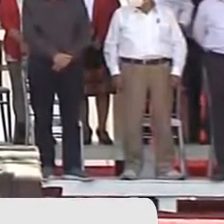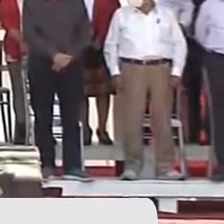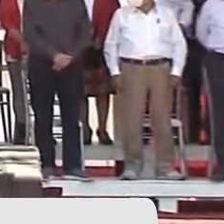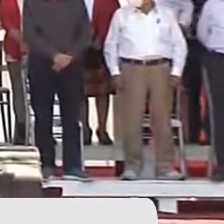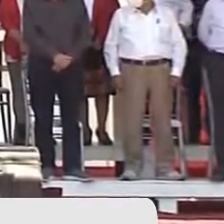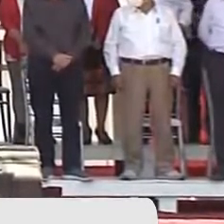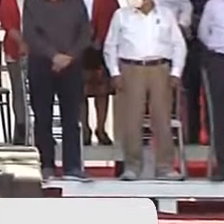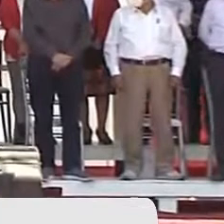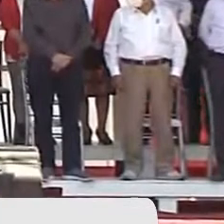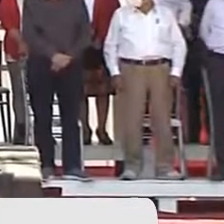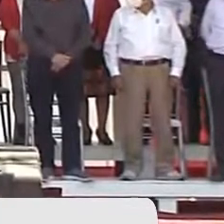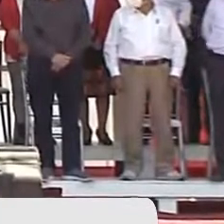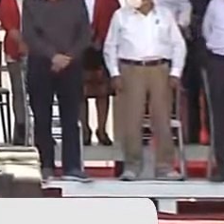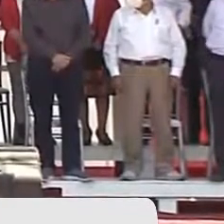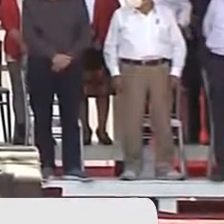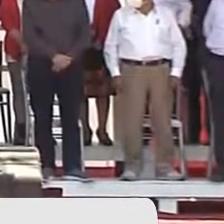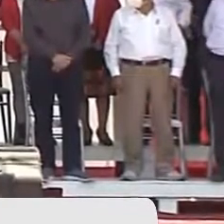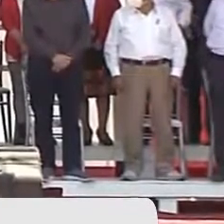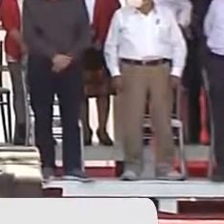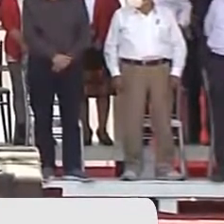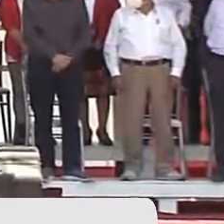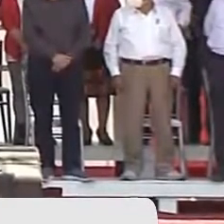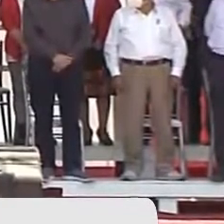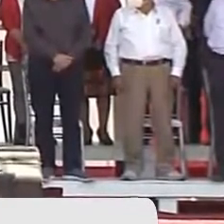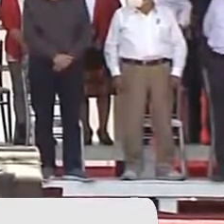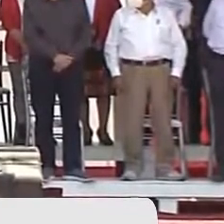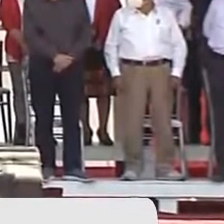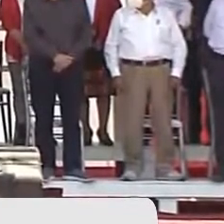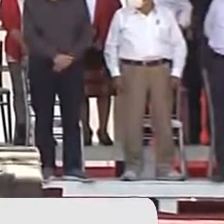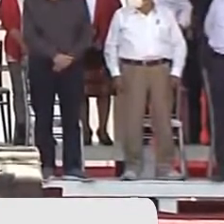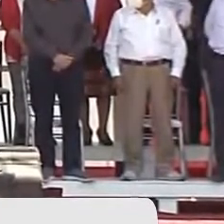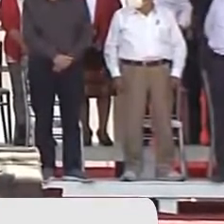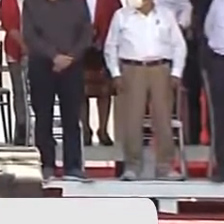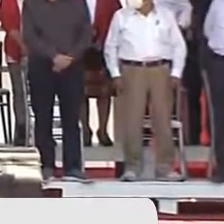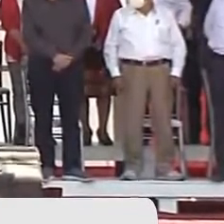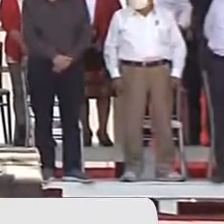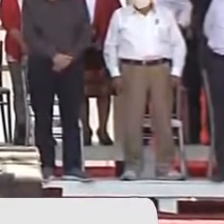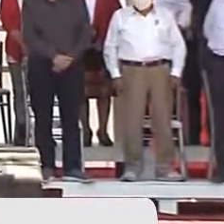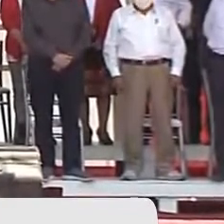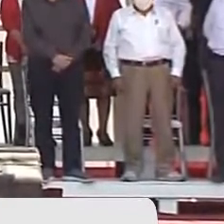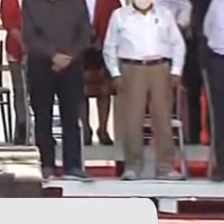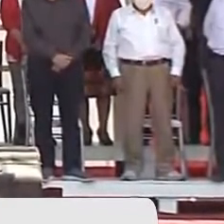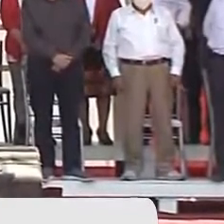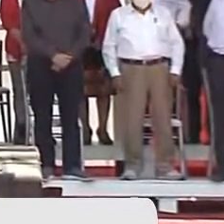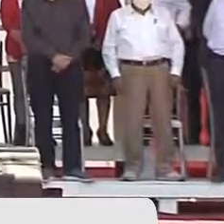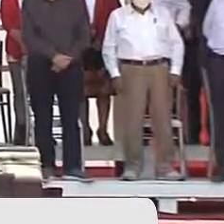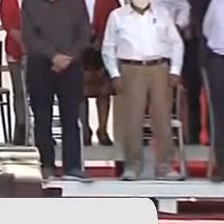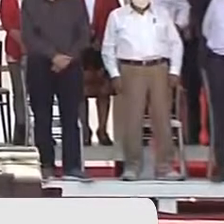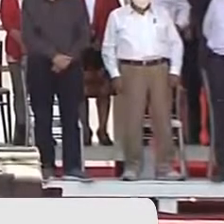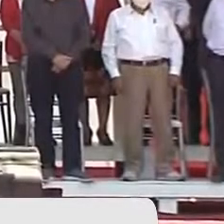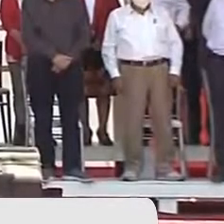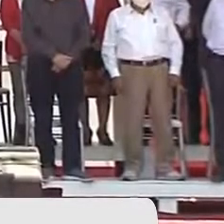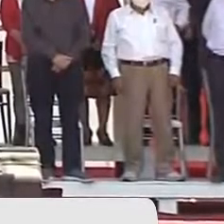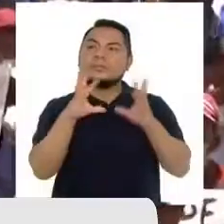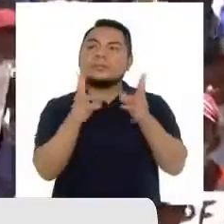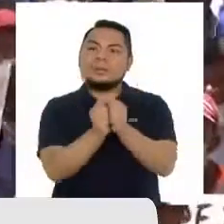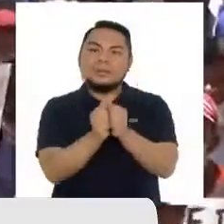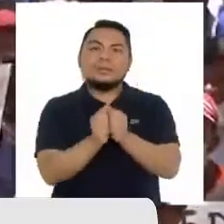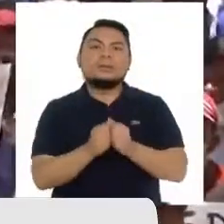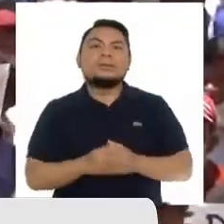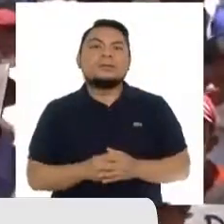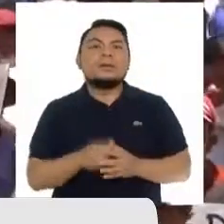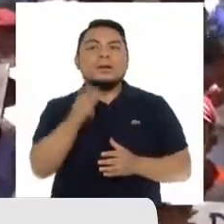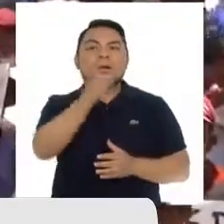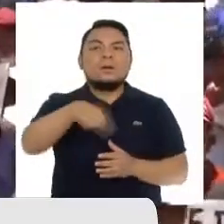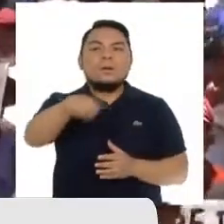locales empresas privadas universidades y la sociedad civil nos